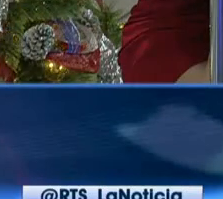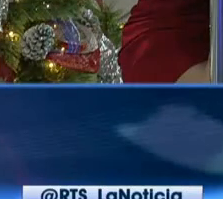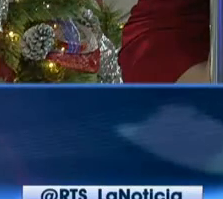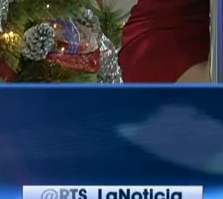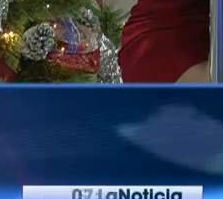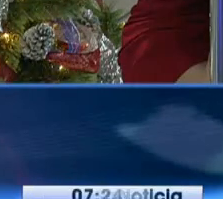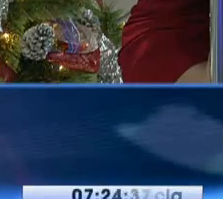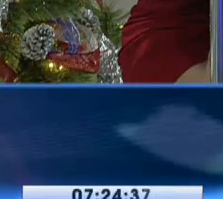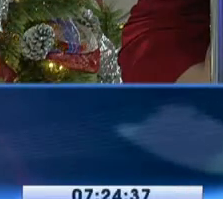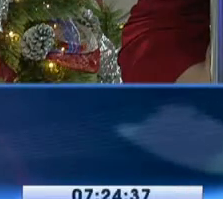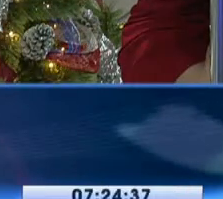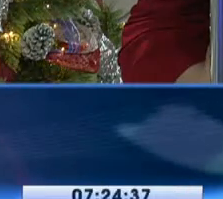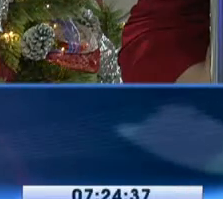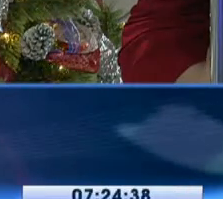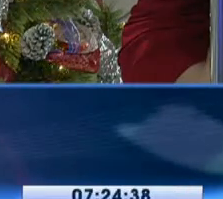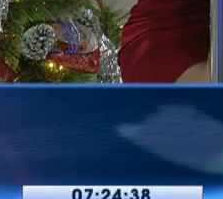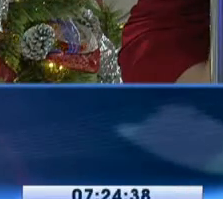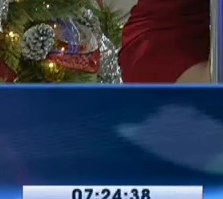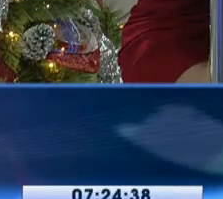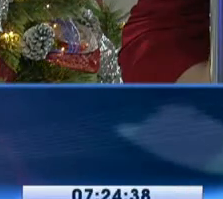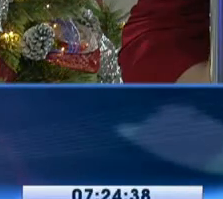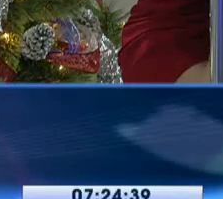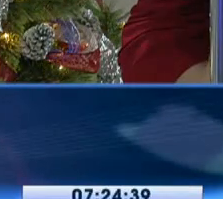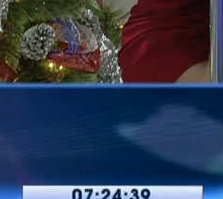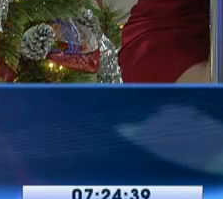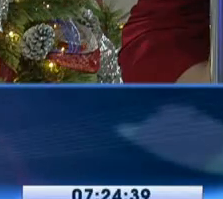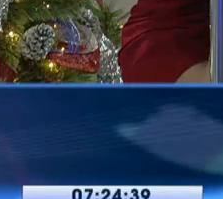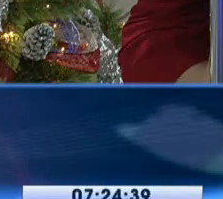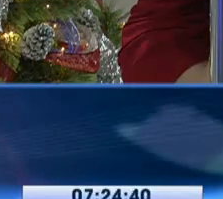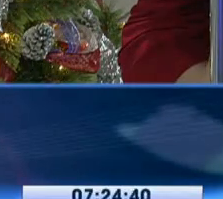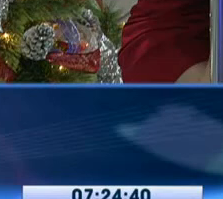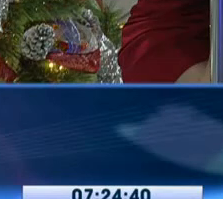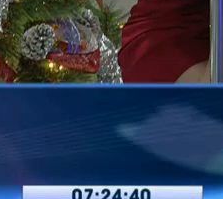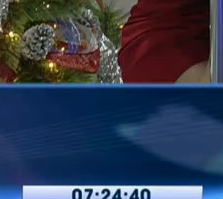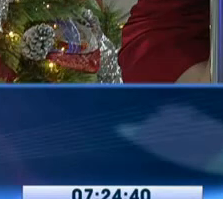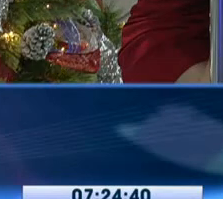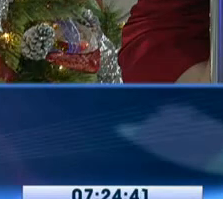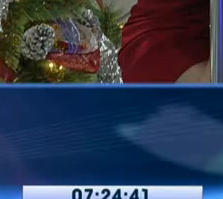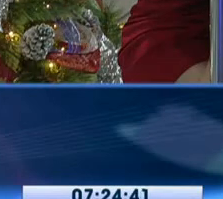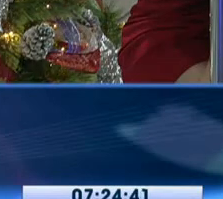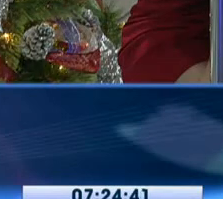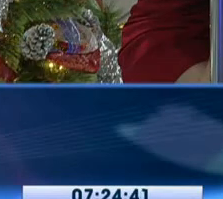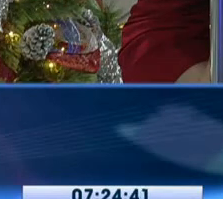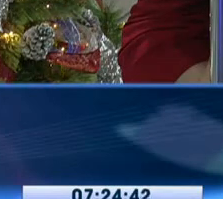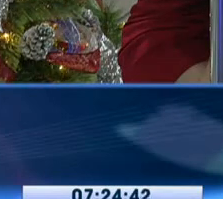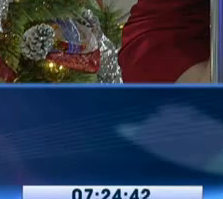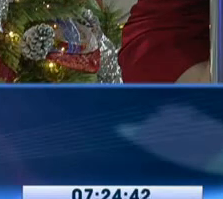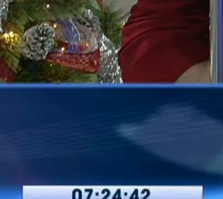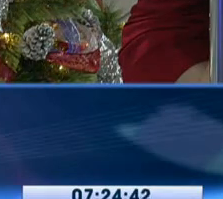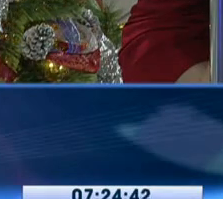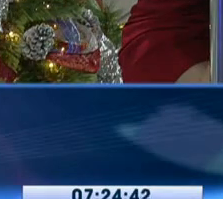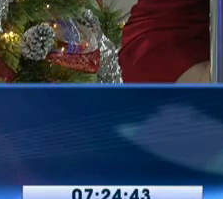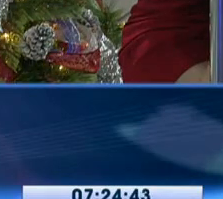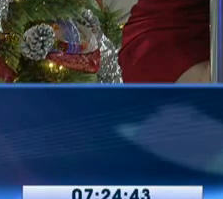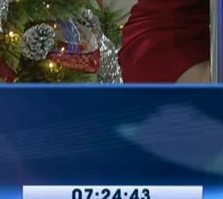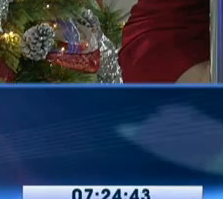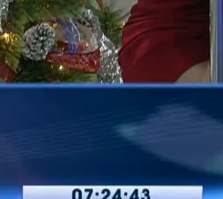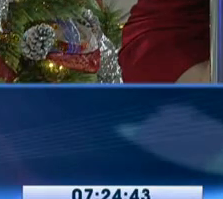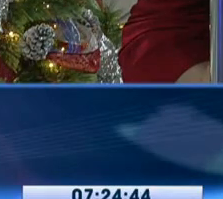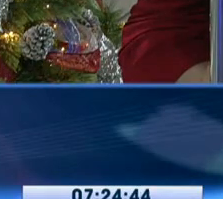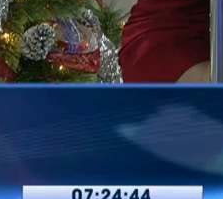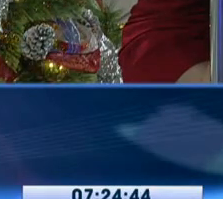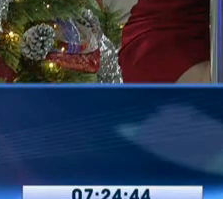Luxiola, muy buenos días, un gusto saludarte. ¿Dónde te encuentras a esta hora de la mañana y cuál es tu reporte? Veo un ambiente de